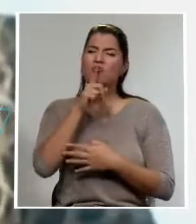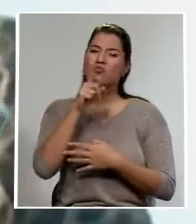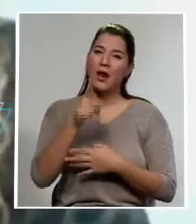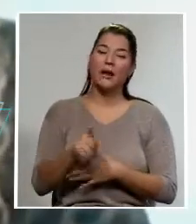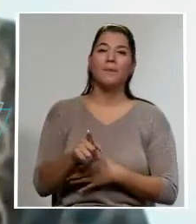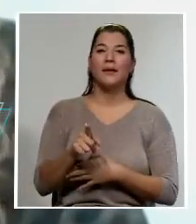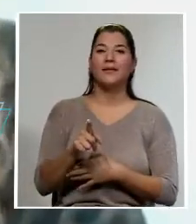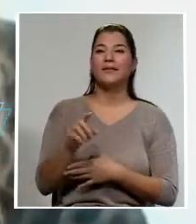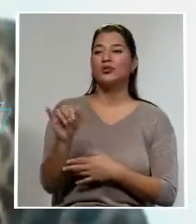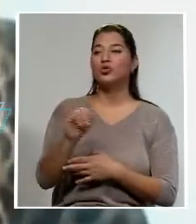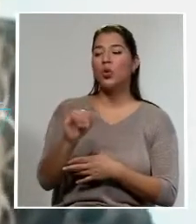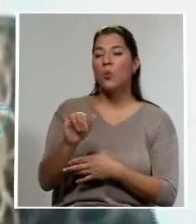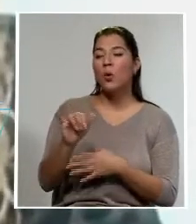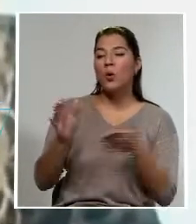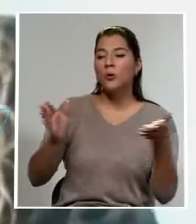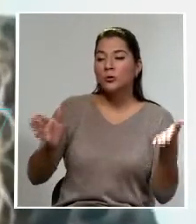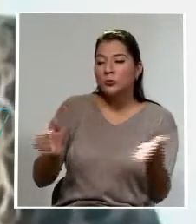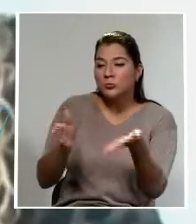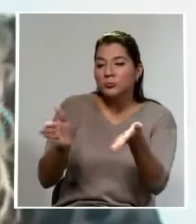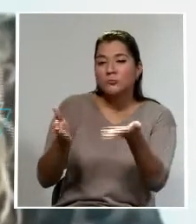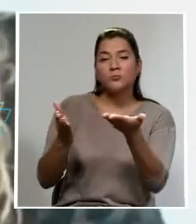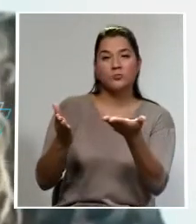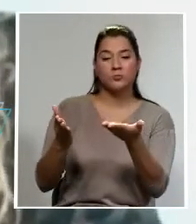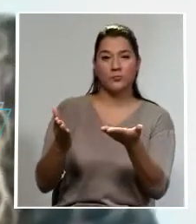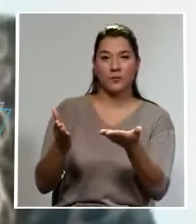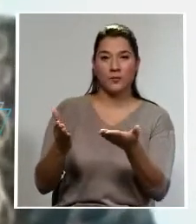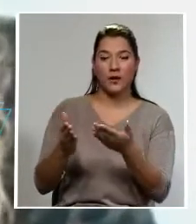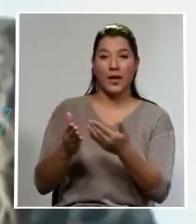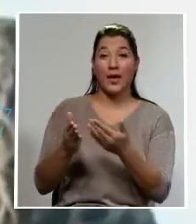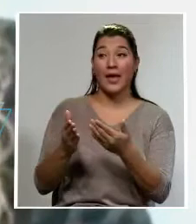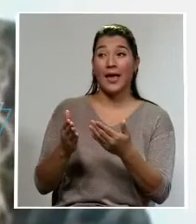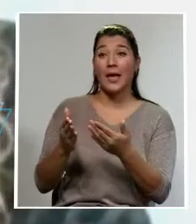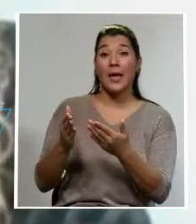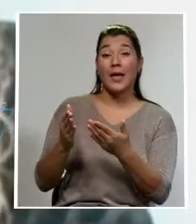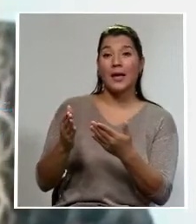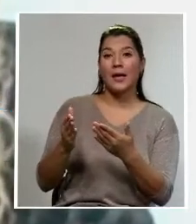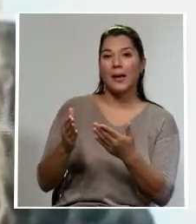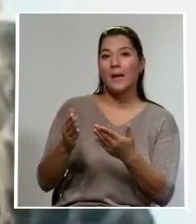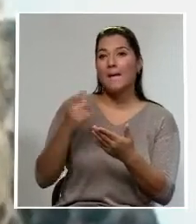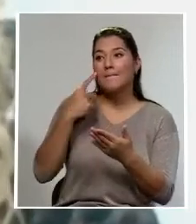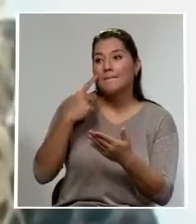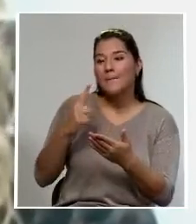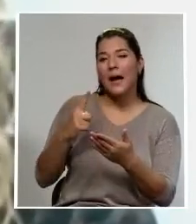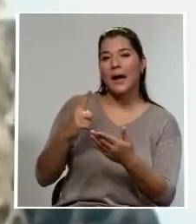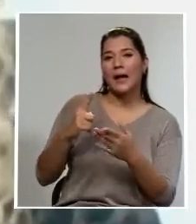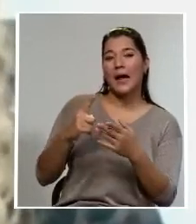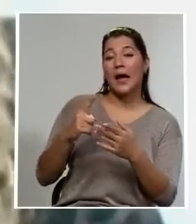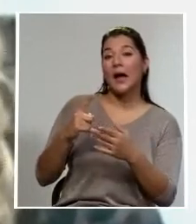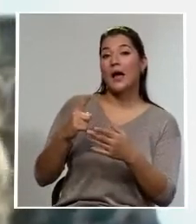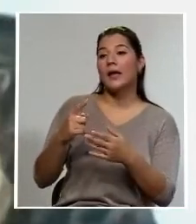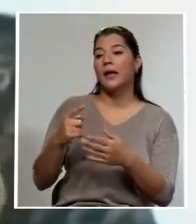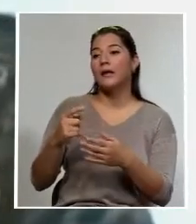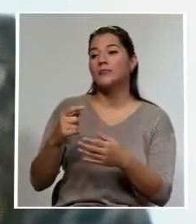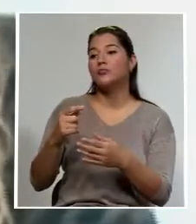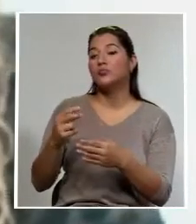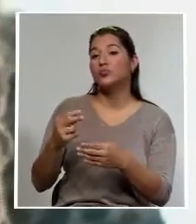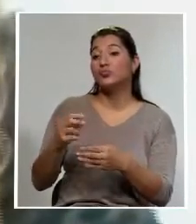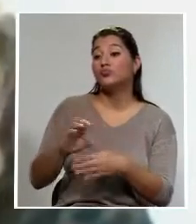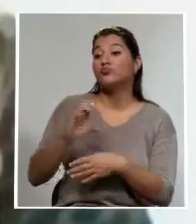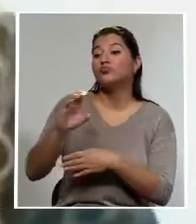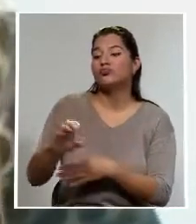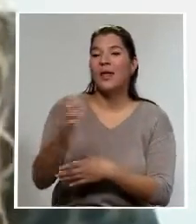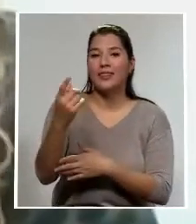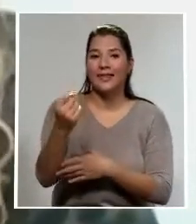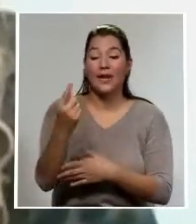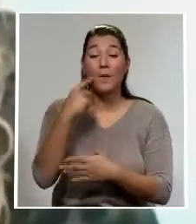o incentivar el uso para financiar obras a través de los valores de oferta pública temática, que son